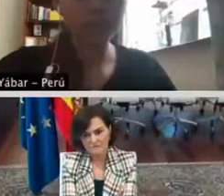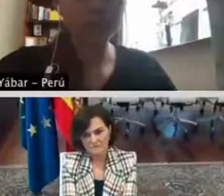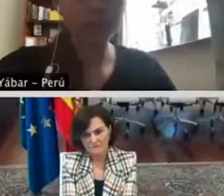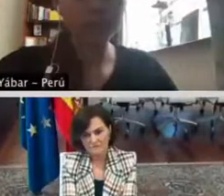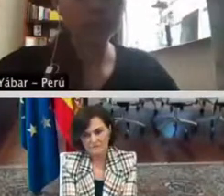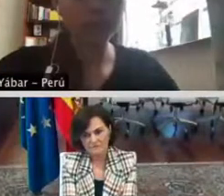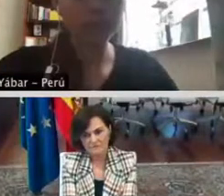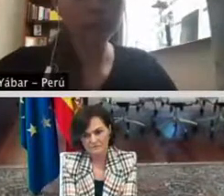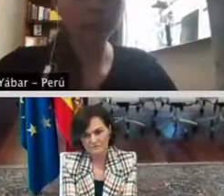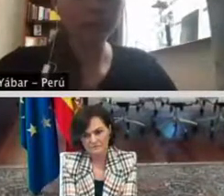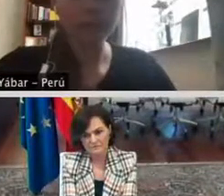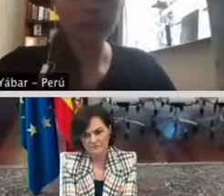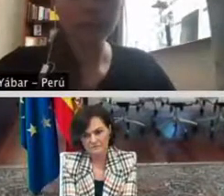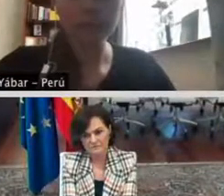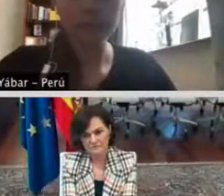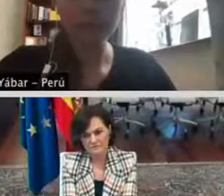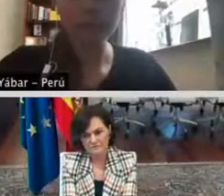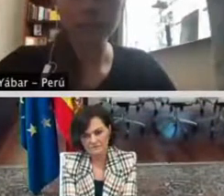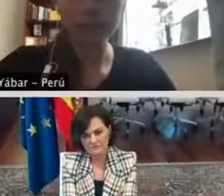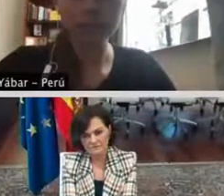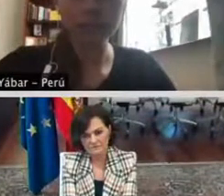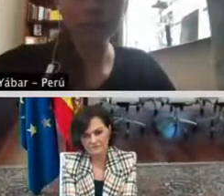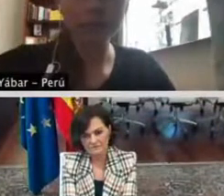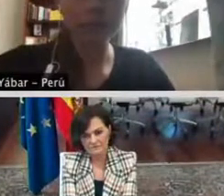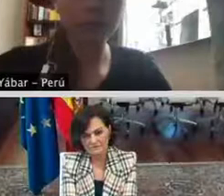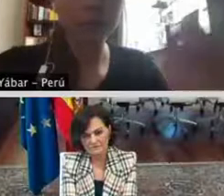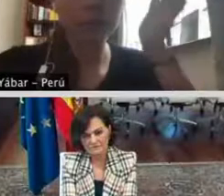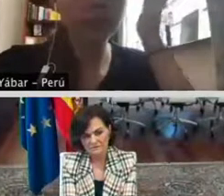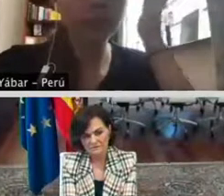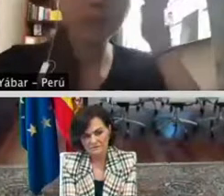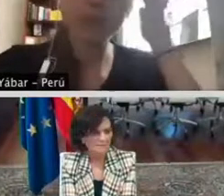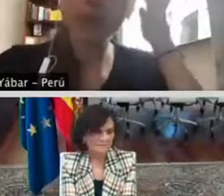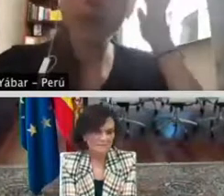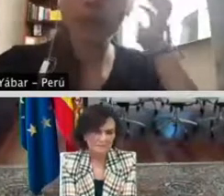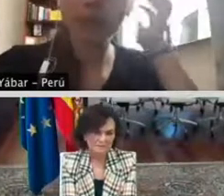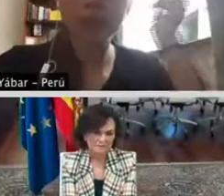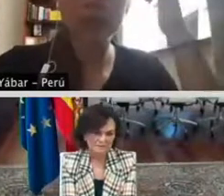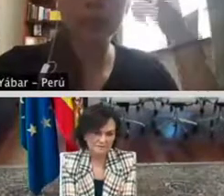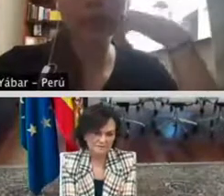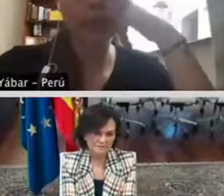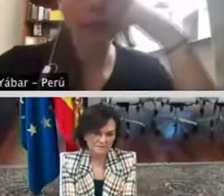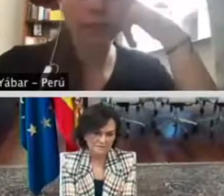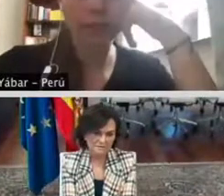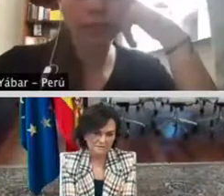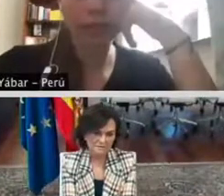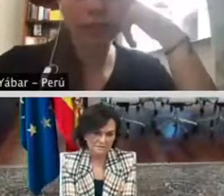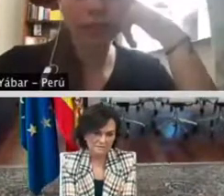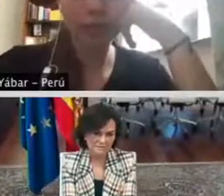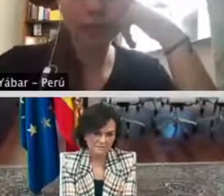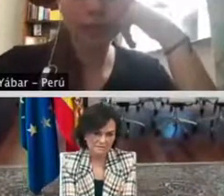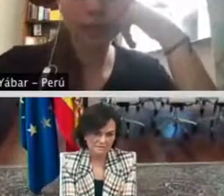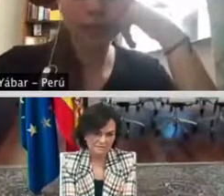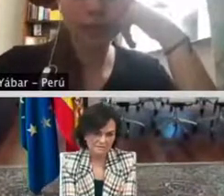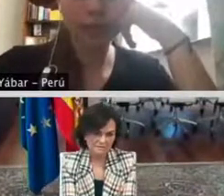pública habría funcionado sin la presión, sin la lucha, sin la